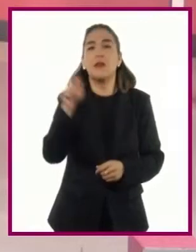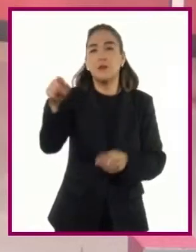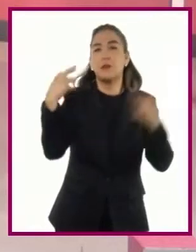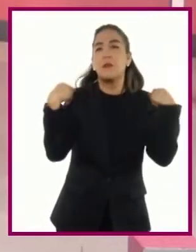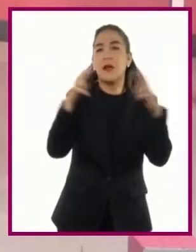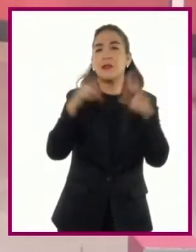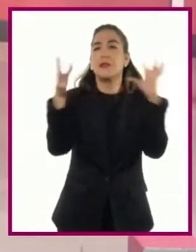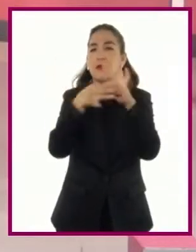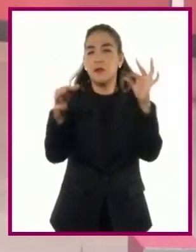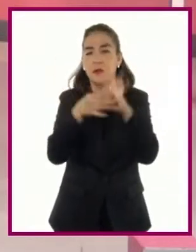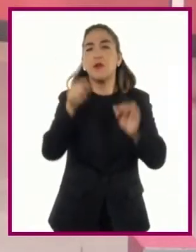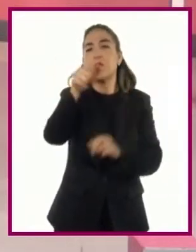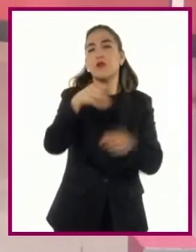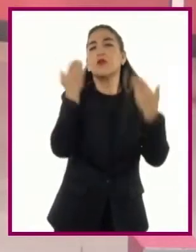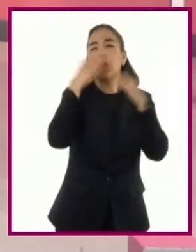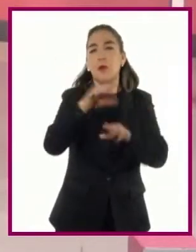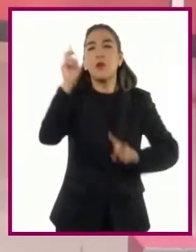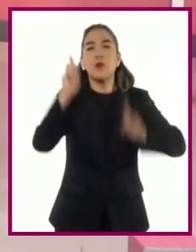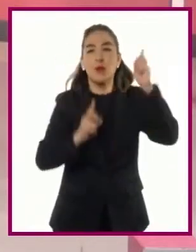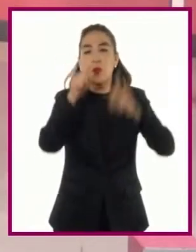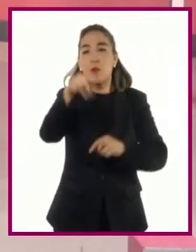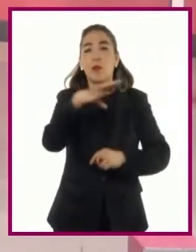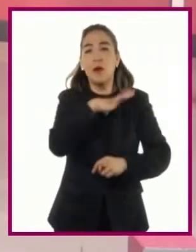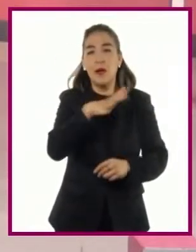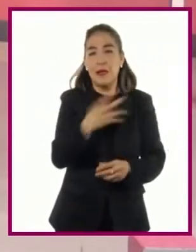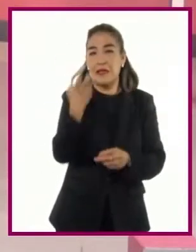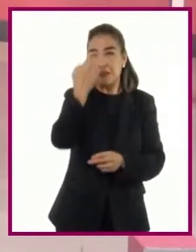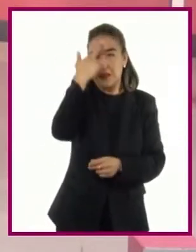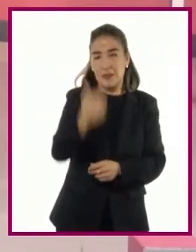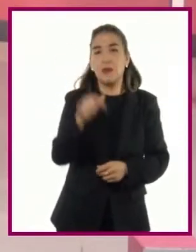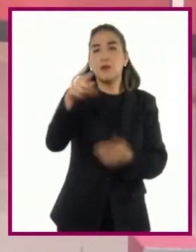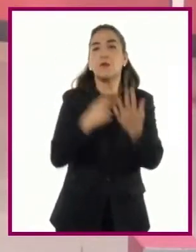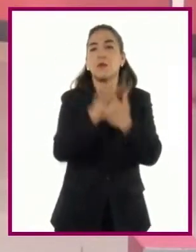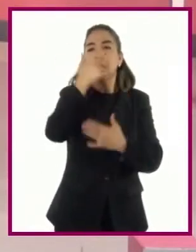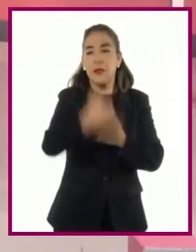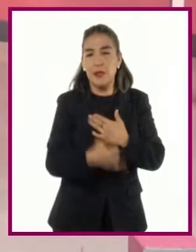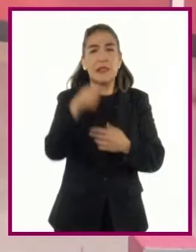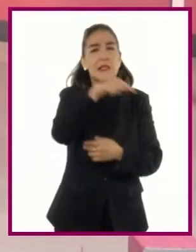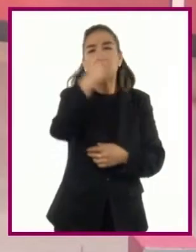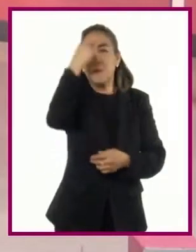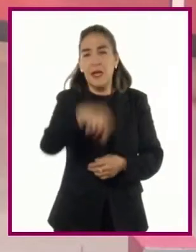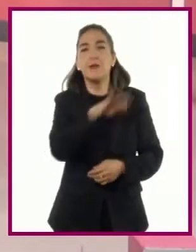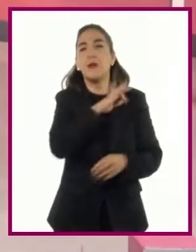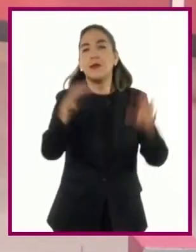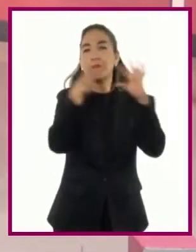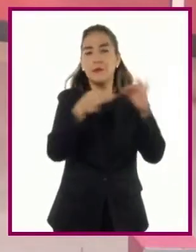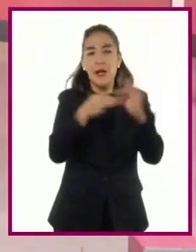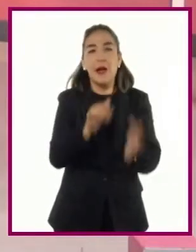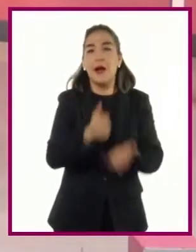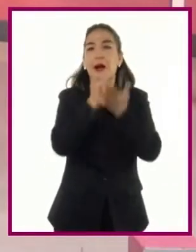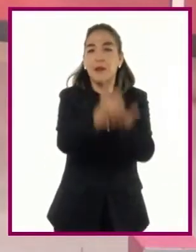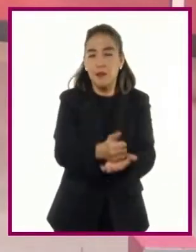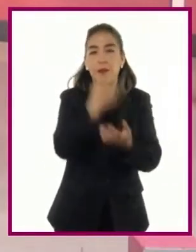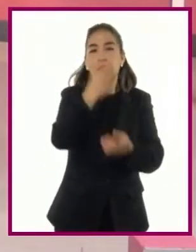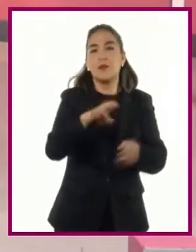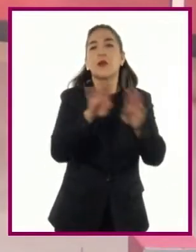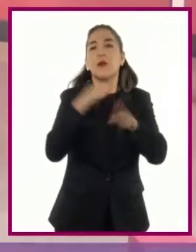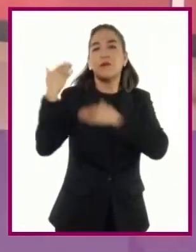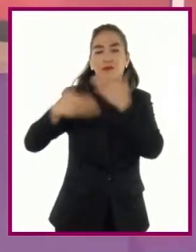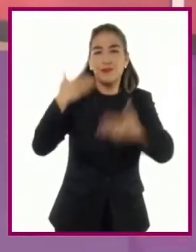su maestra o maestro sobre las dudas que tengan con respecto a su proyecto. Ellos le podrán dirigir y apoyar durante todo el